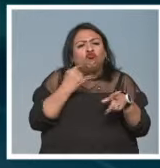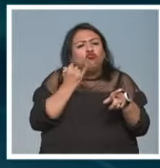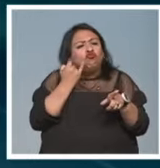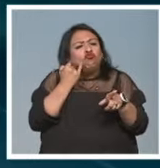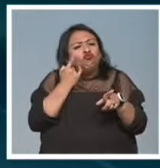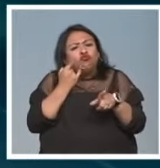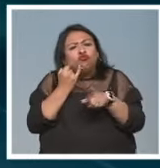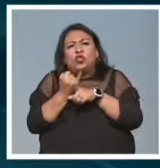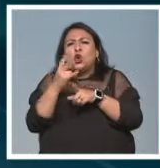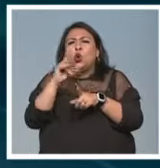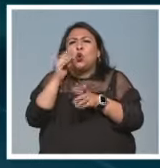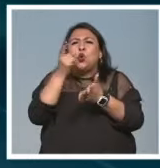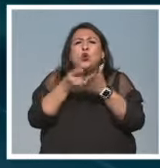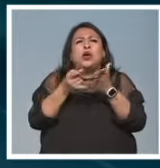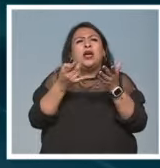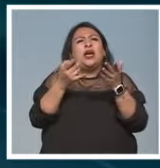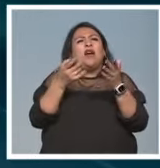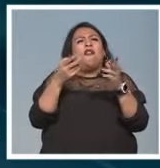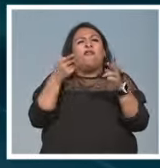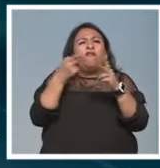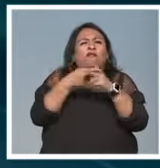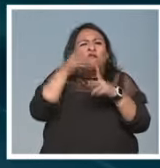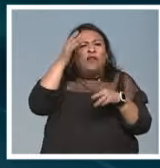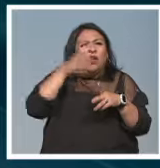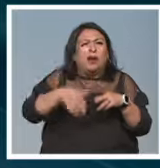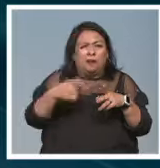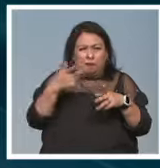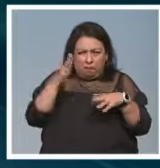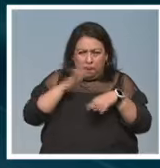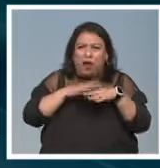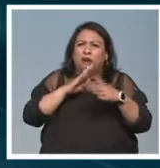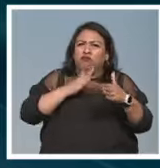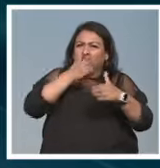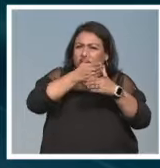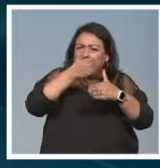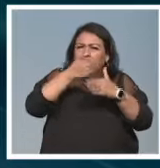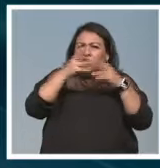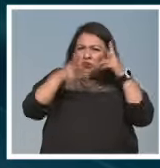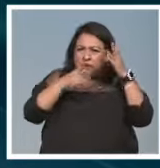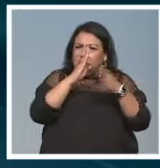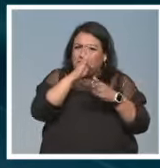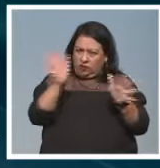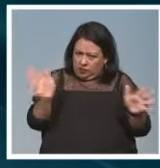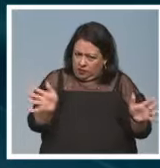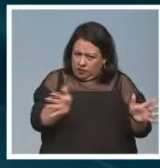más allá de las historias de crimen, fomentando la visita a las bibliotecas.